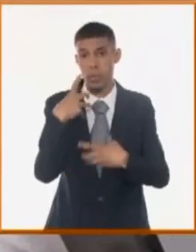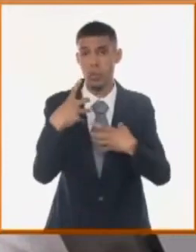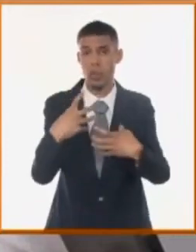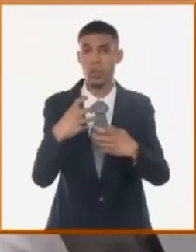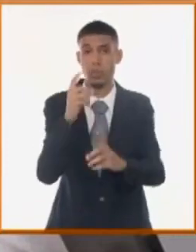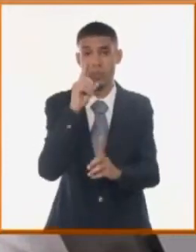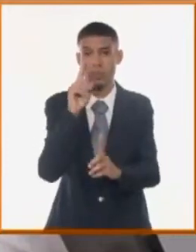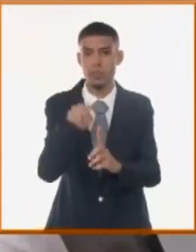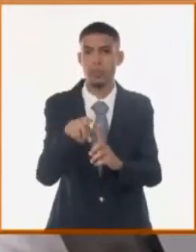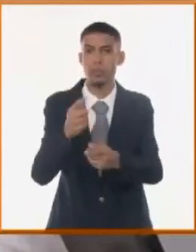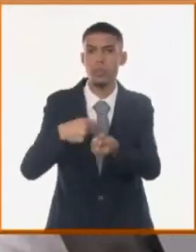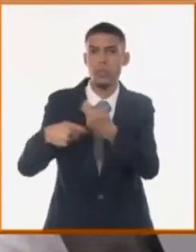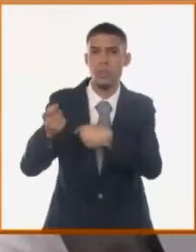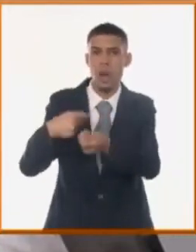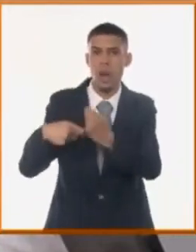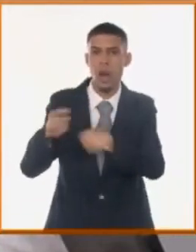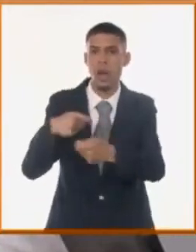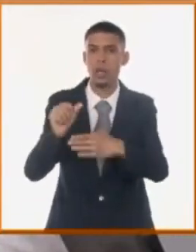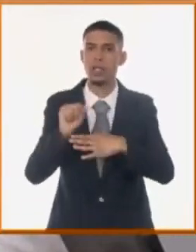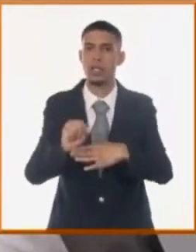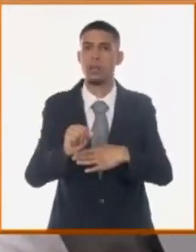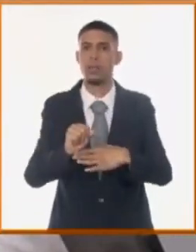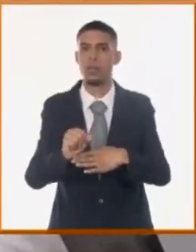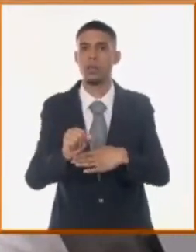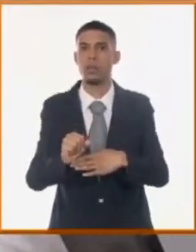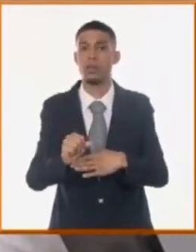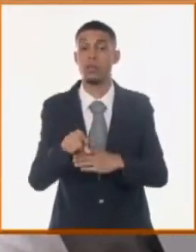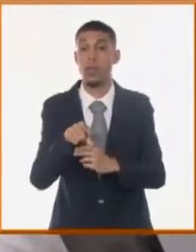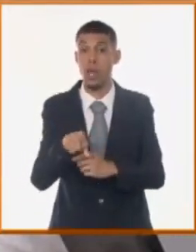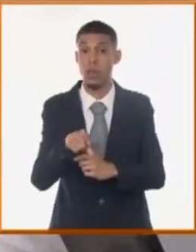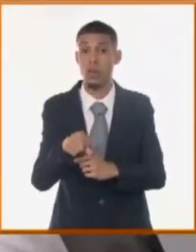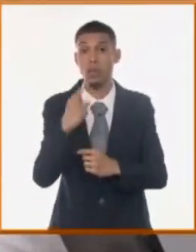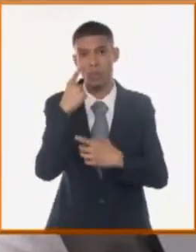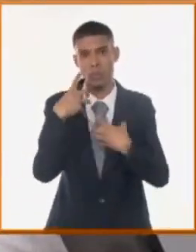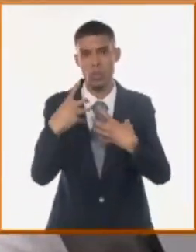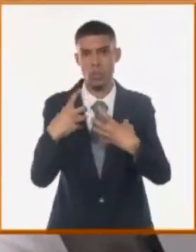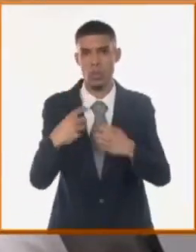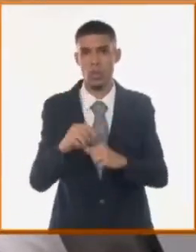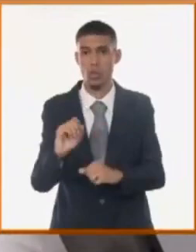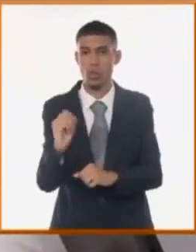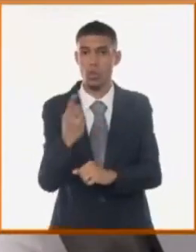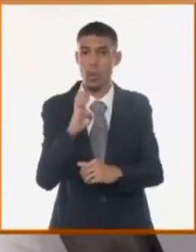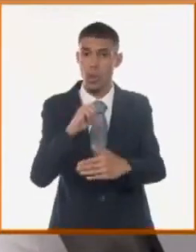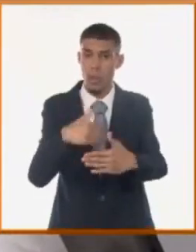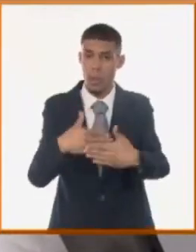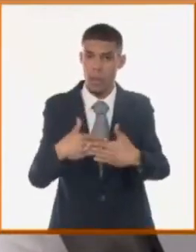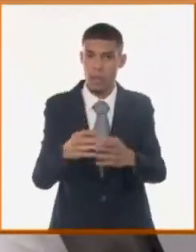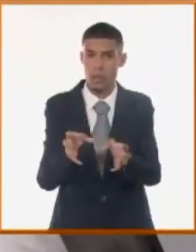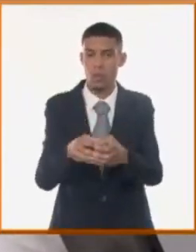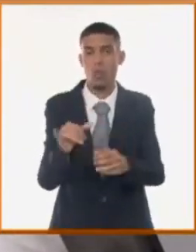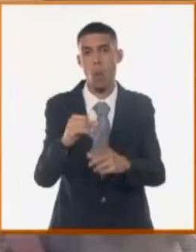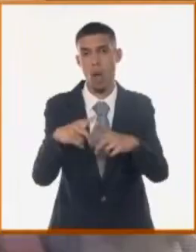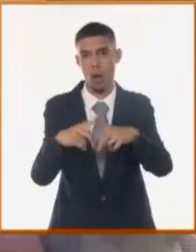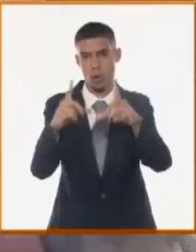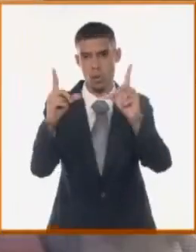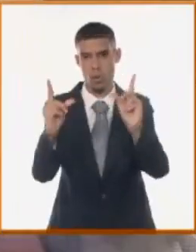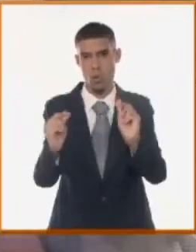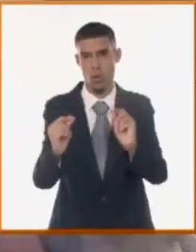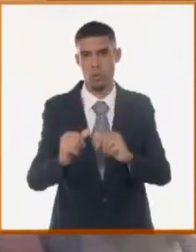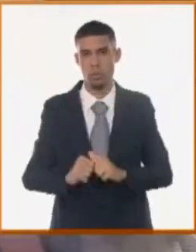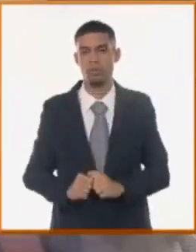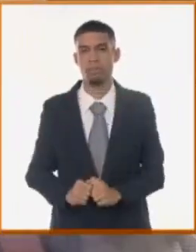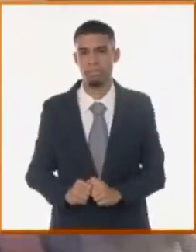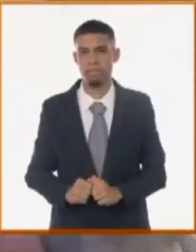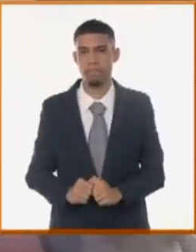de exportación de productos y servicios, que es algo tan necesario no solamente para la empresa y el grupo, sino para el país en sentido general. ¿Es la gestión de los